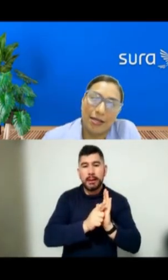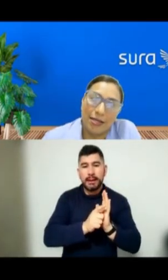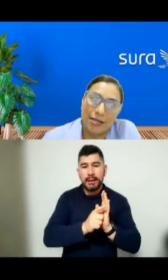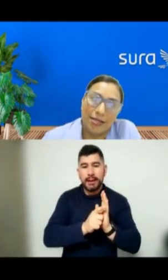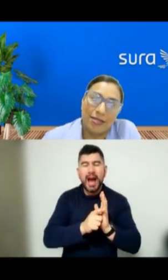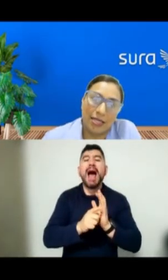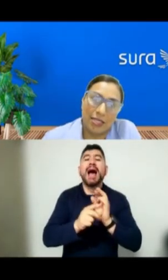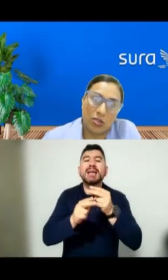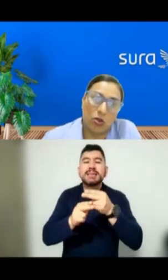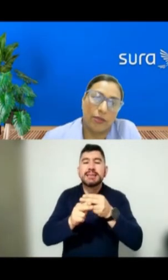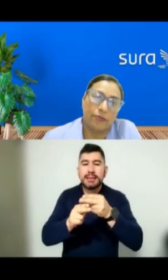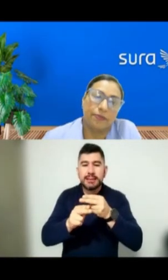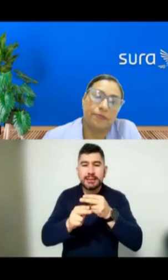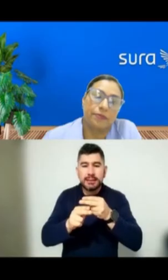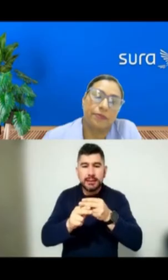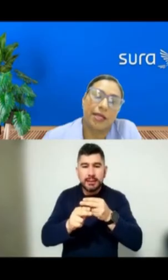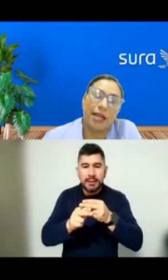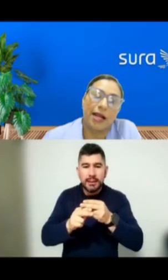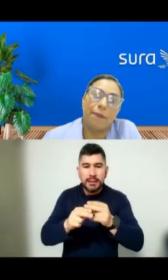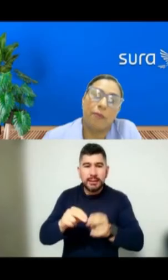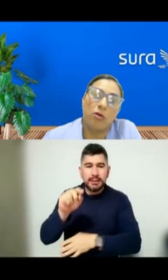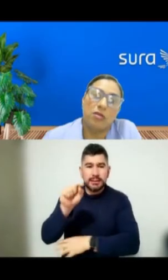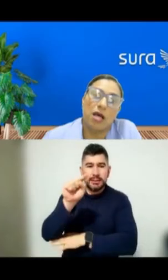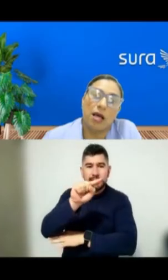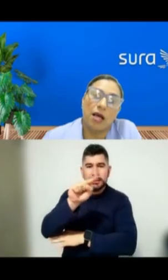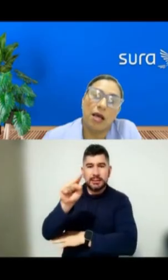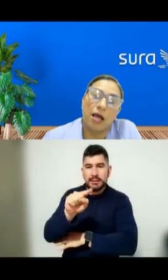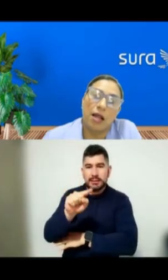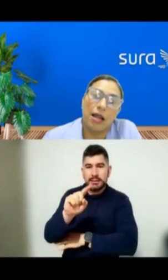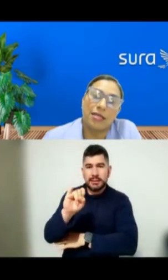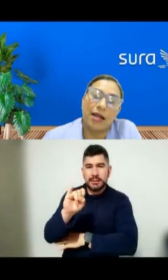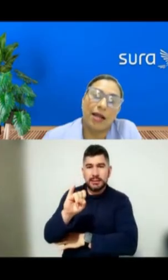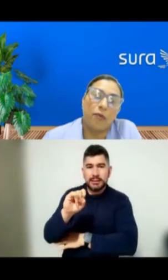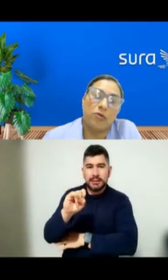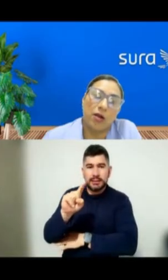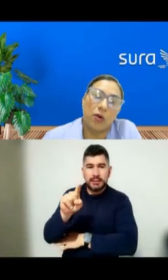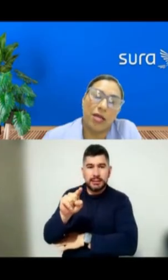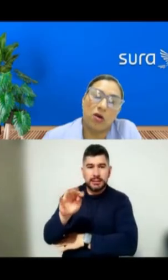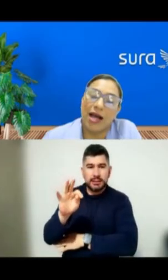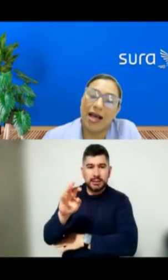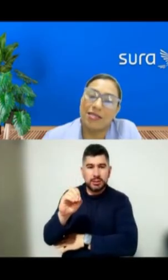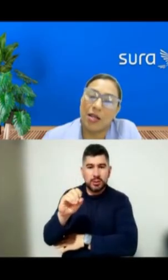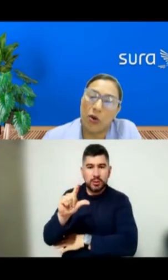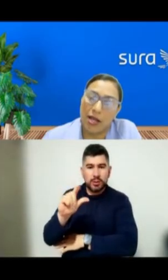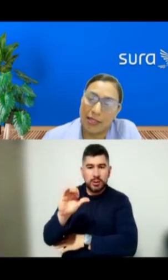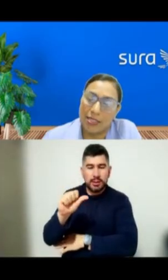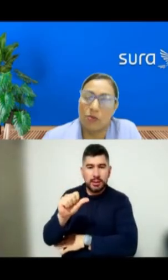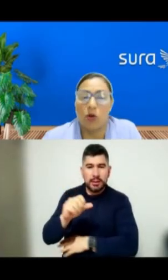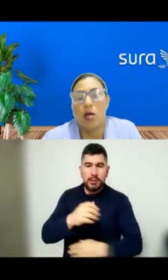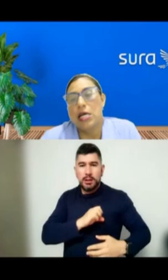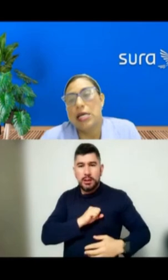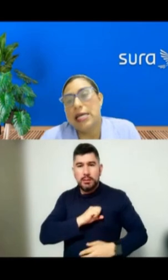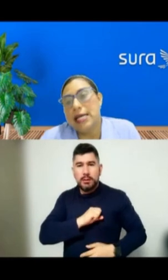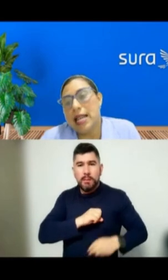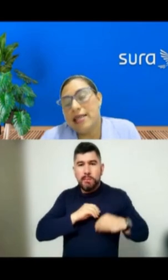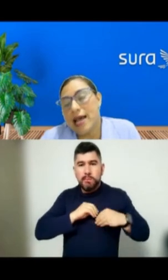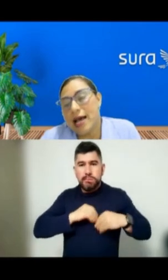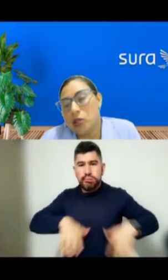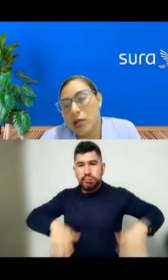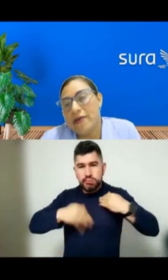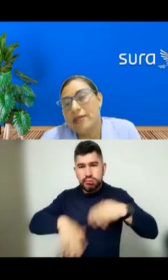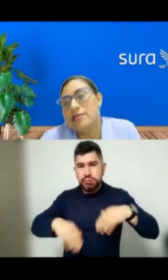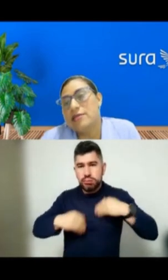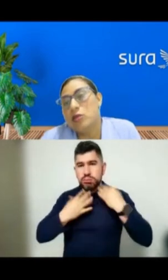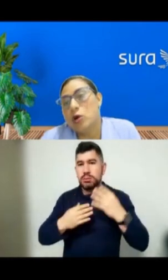llamar sístole. Es la que expulsa, la sangre que expulsa el corazón hacia el organismo. Y